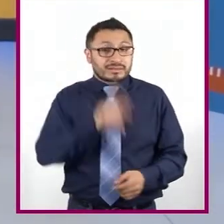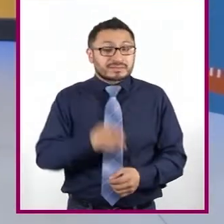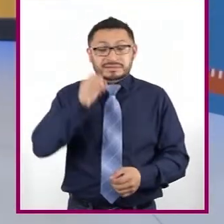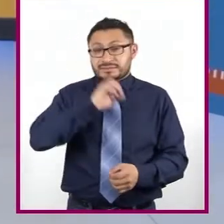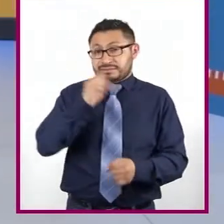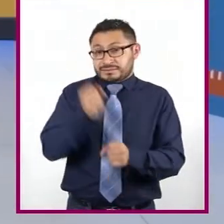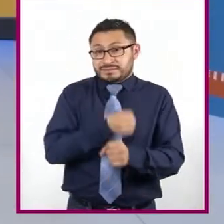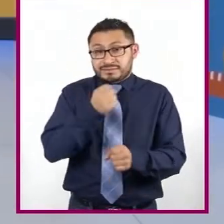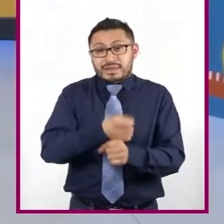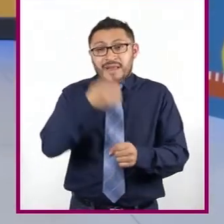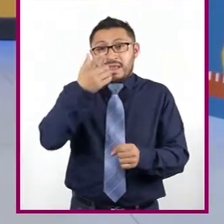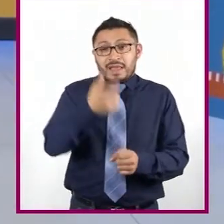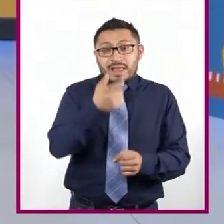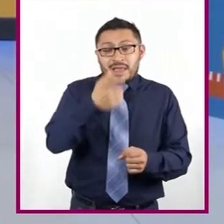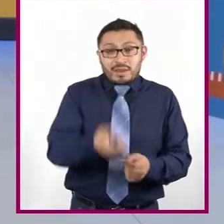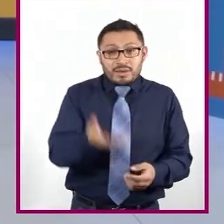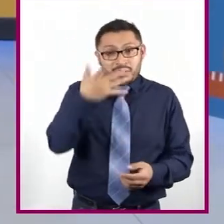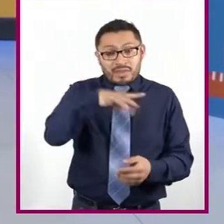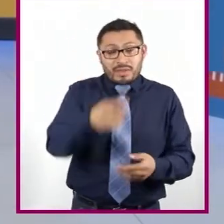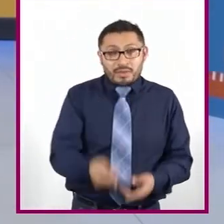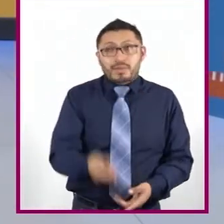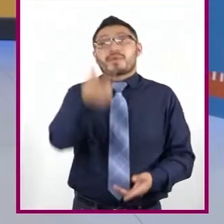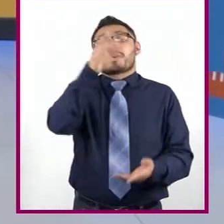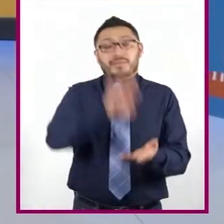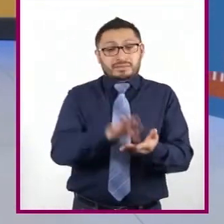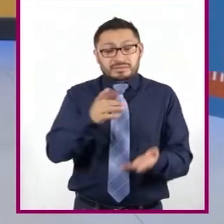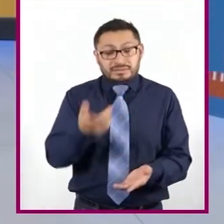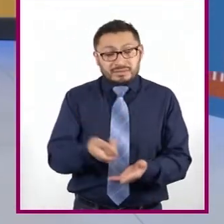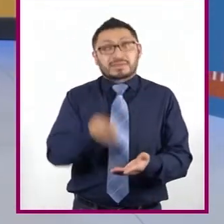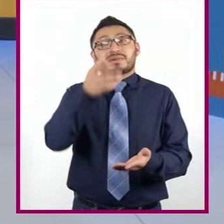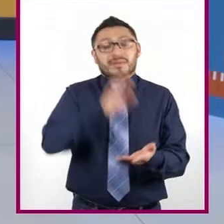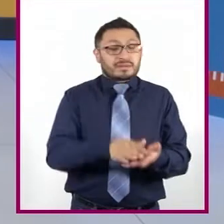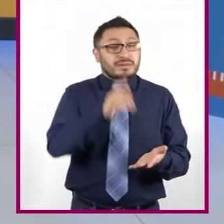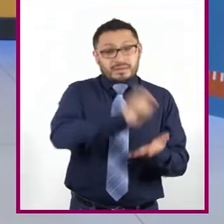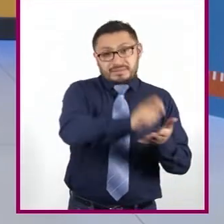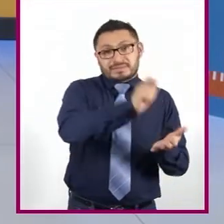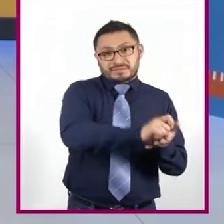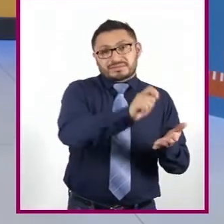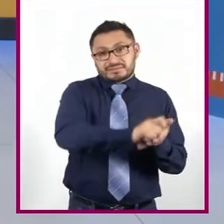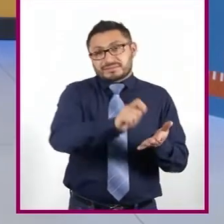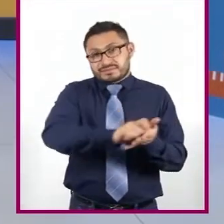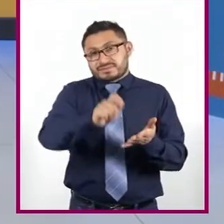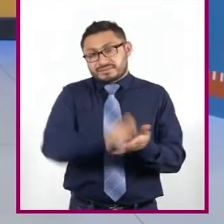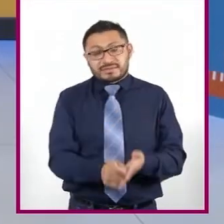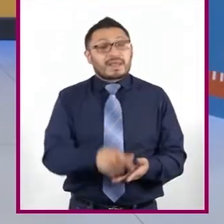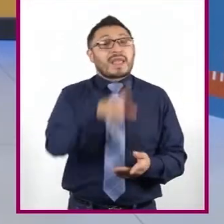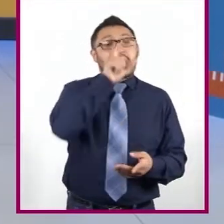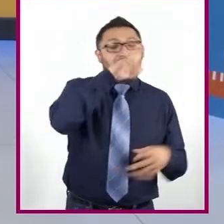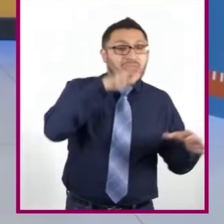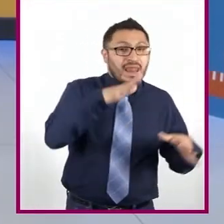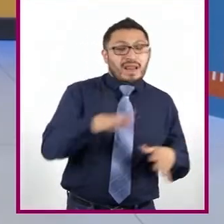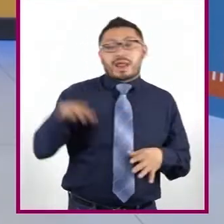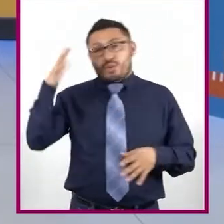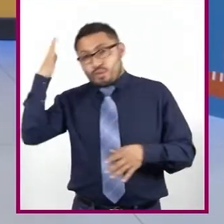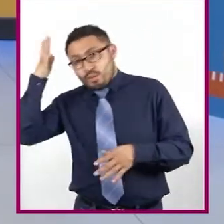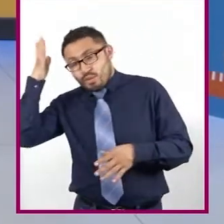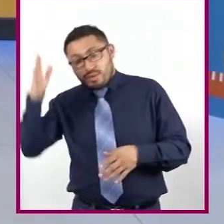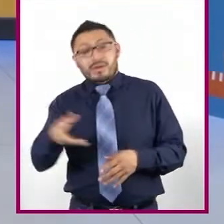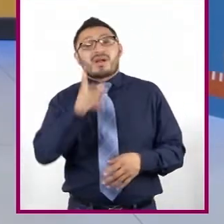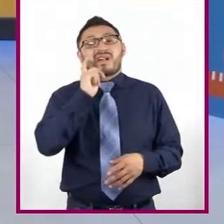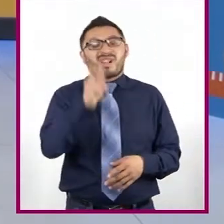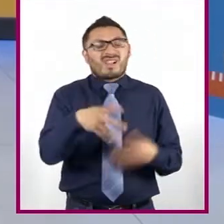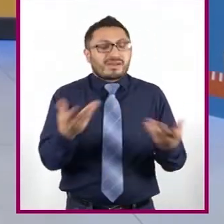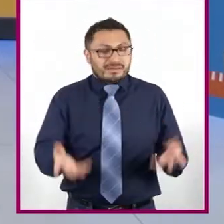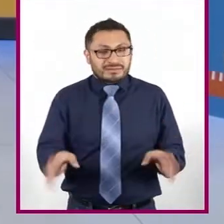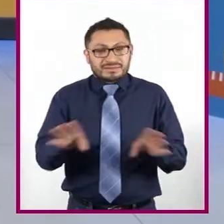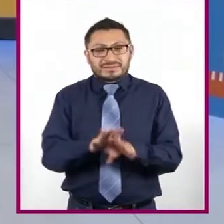frecuencial, lanzaron la moneda 10 veces y anotaron la frecuencia con la que se obtuvo águila o sol. Esto quiere decir